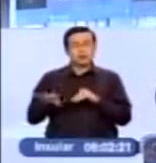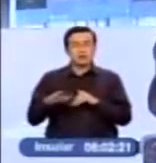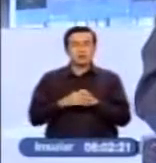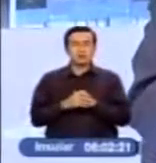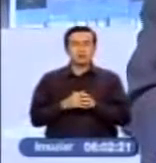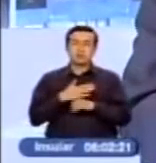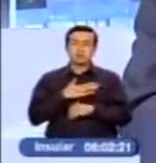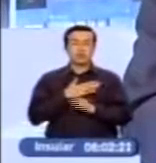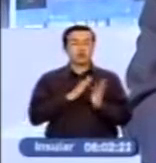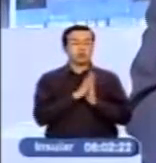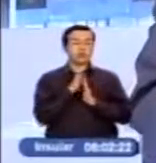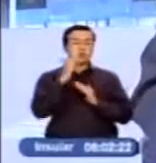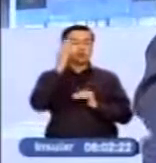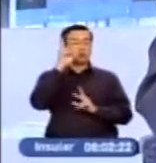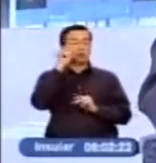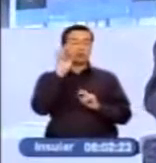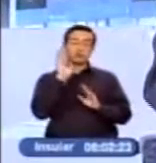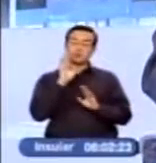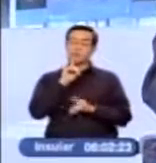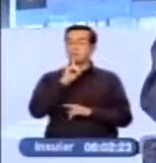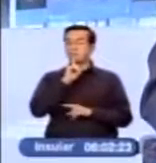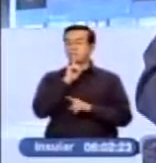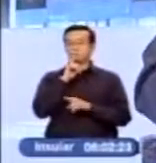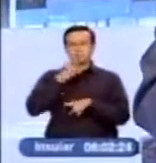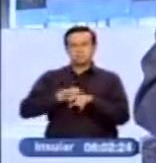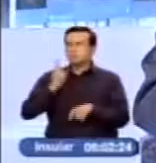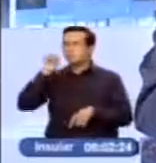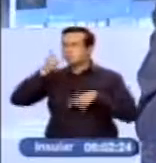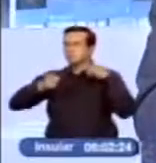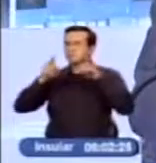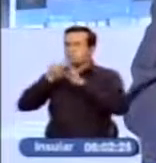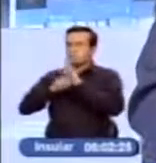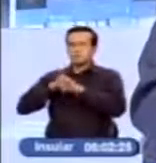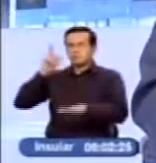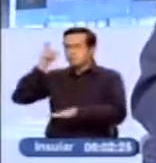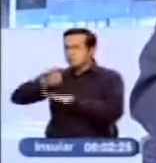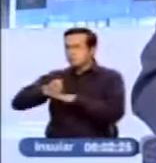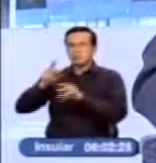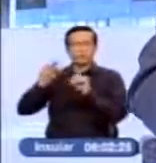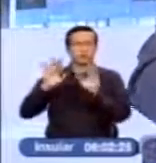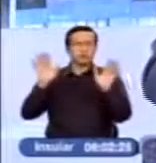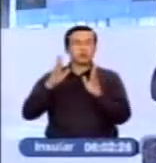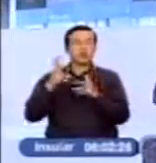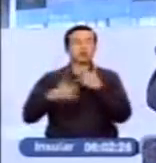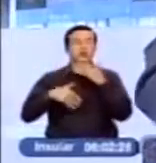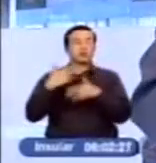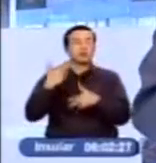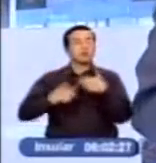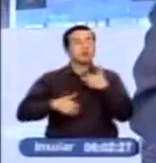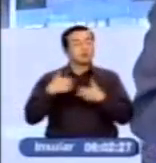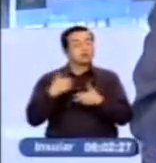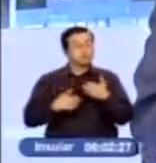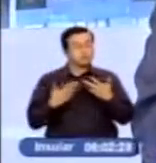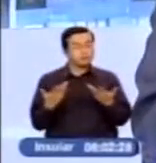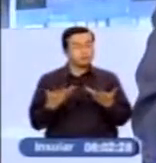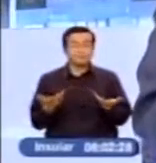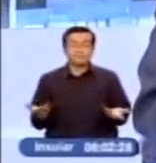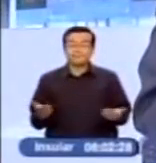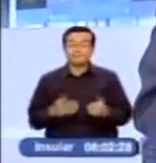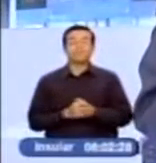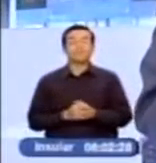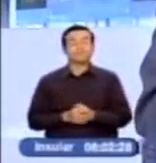dañar nuestra imagen política poniéndonos duros en la aplicación de la ley. Y eso trae como consecuencia